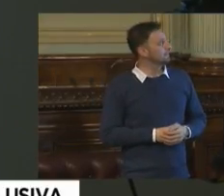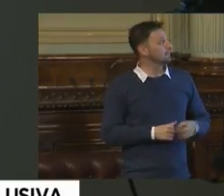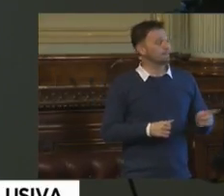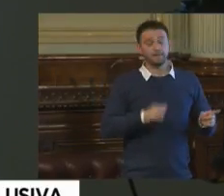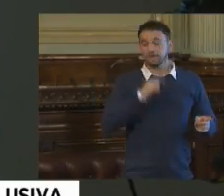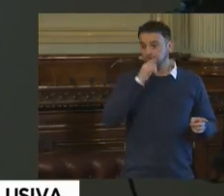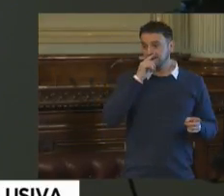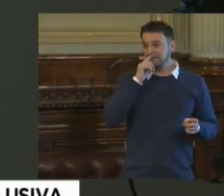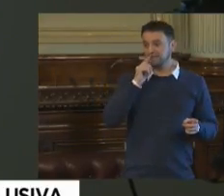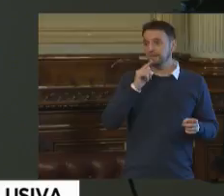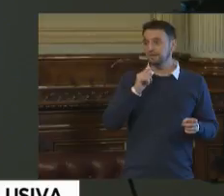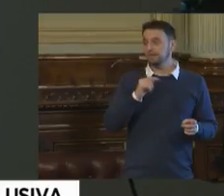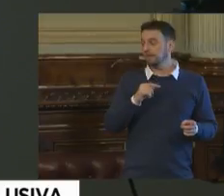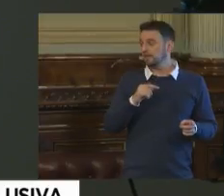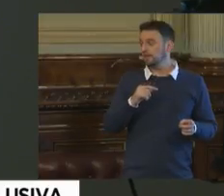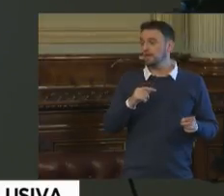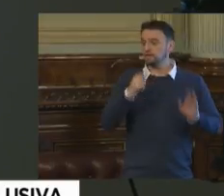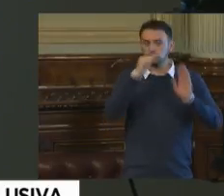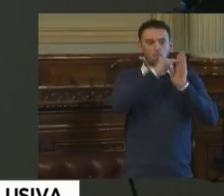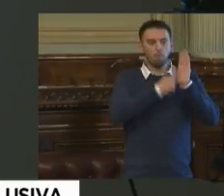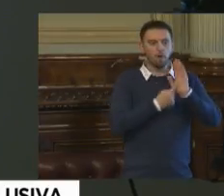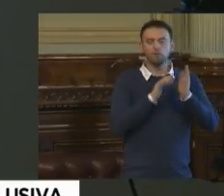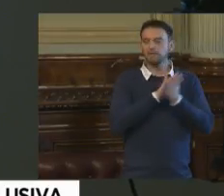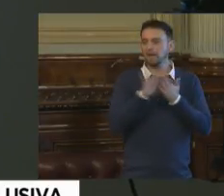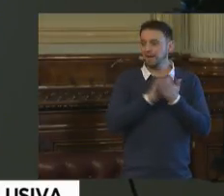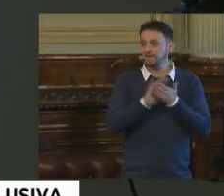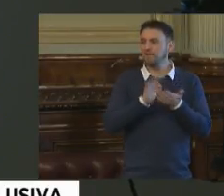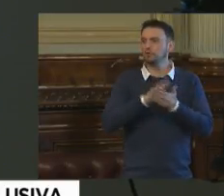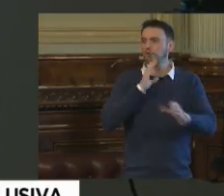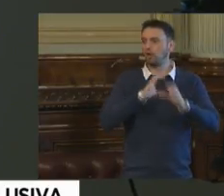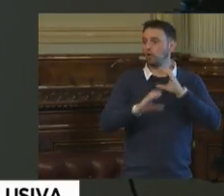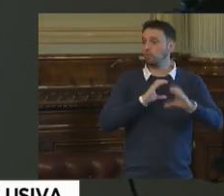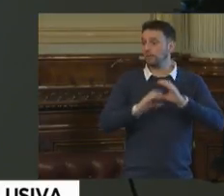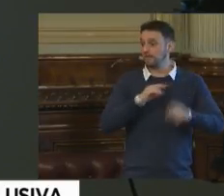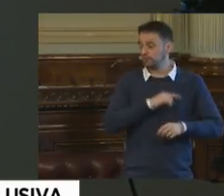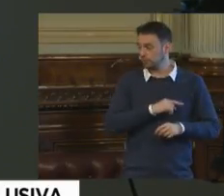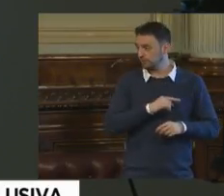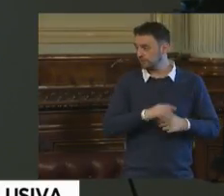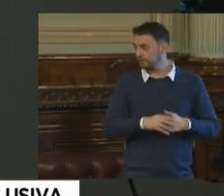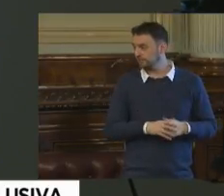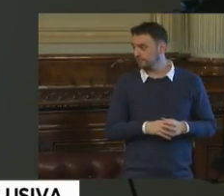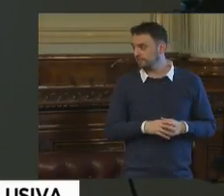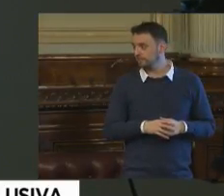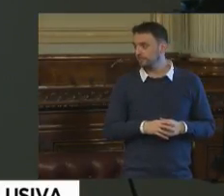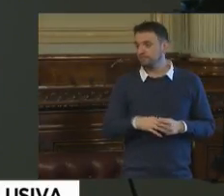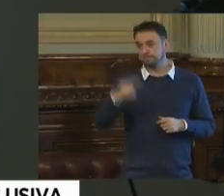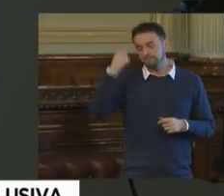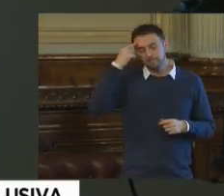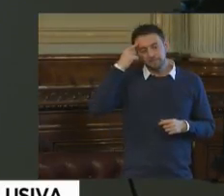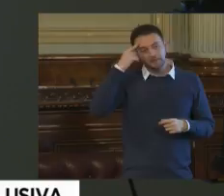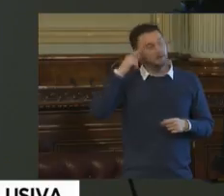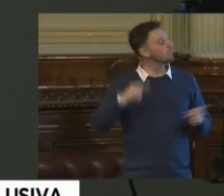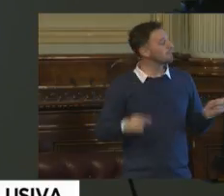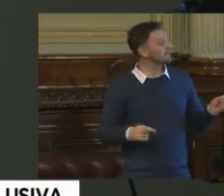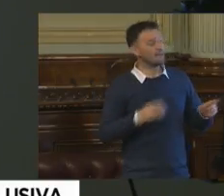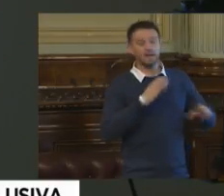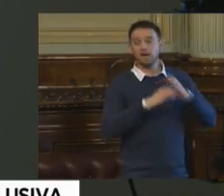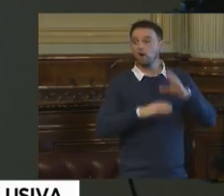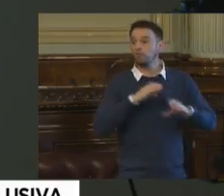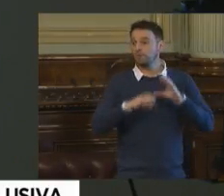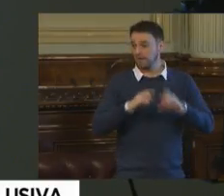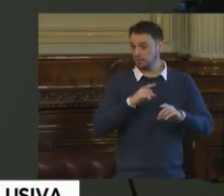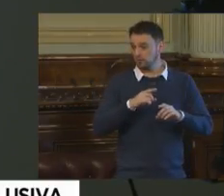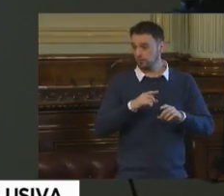de las pautas de lo que nosotros llamamos las pautas básicas de comunicación que hay que tener presentes en la